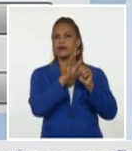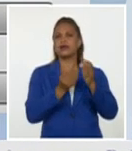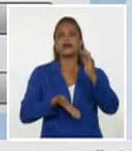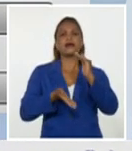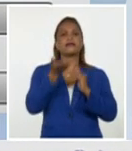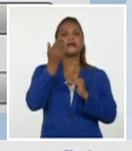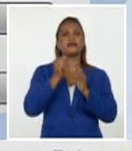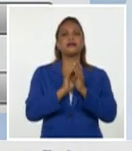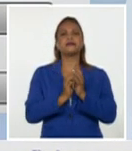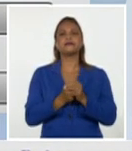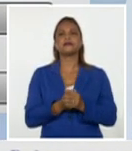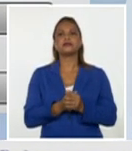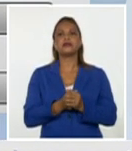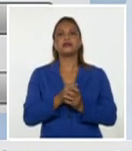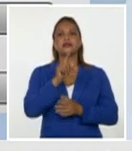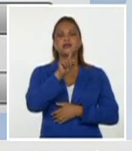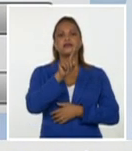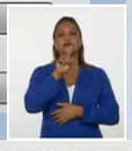de